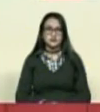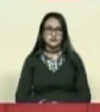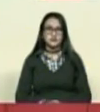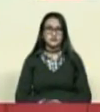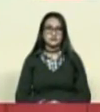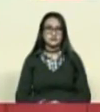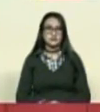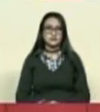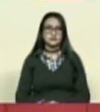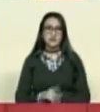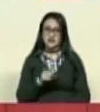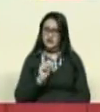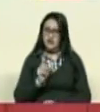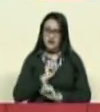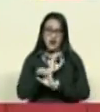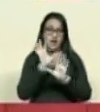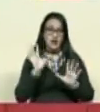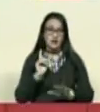línea está clara.